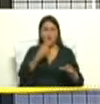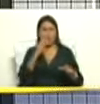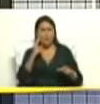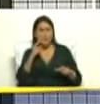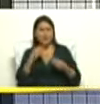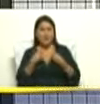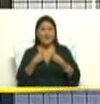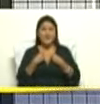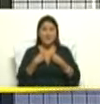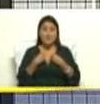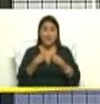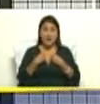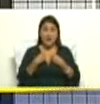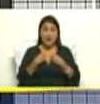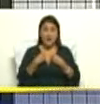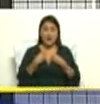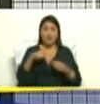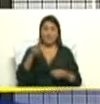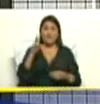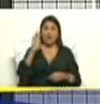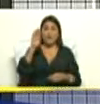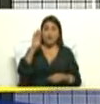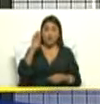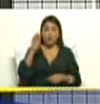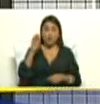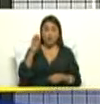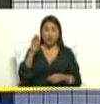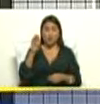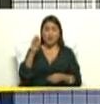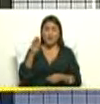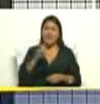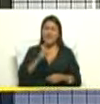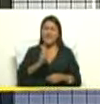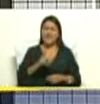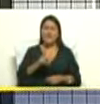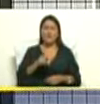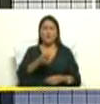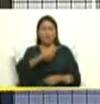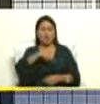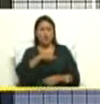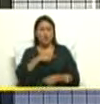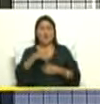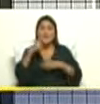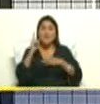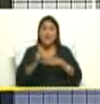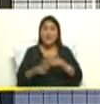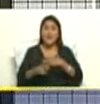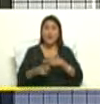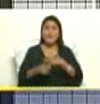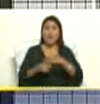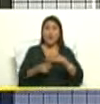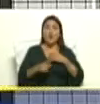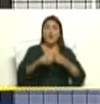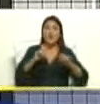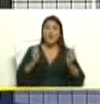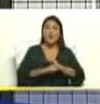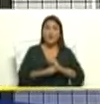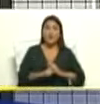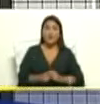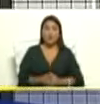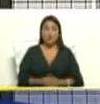vida con el futuro de Venezuela tenemos la obligación de de ser fuerza de